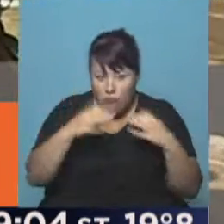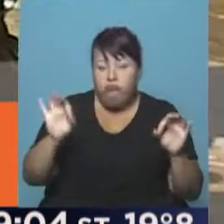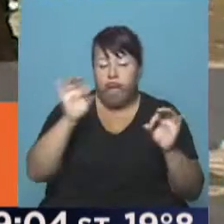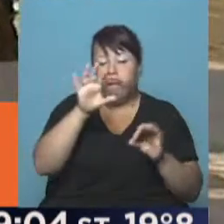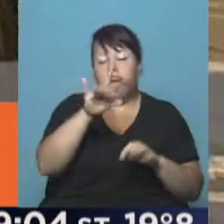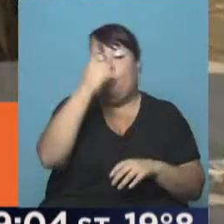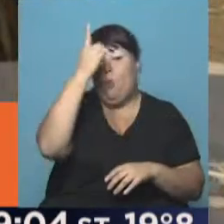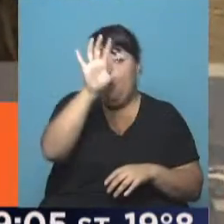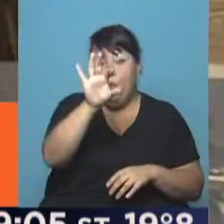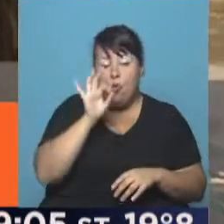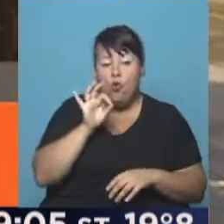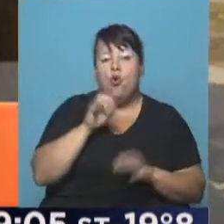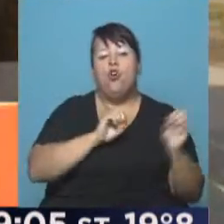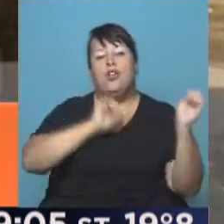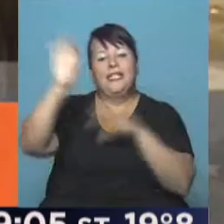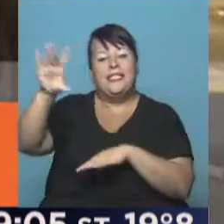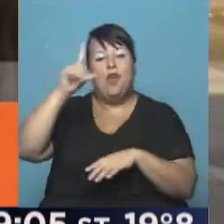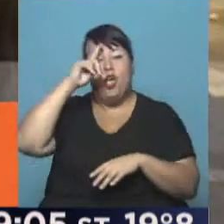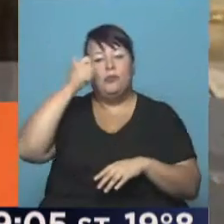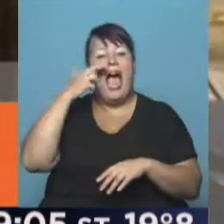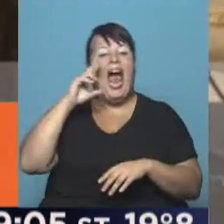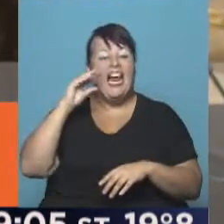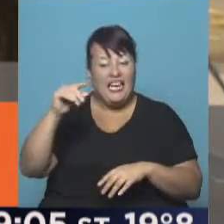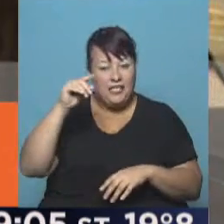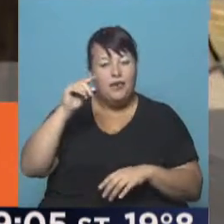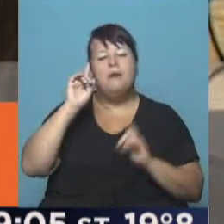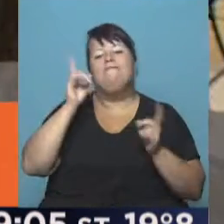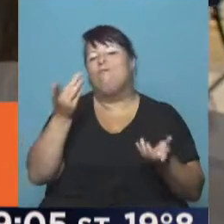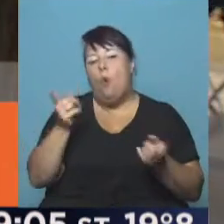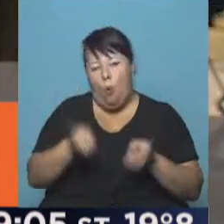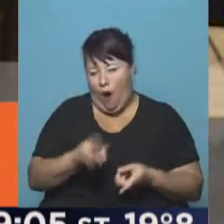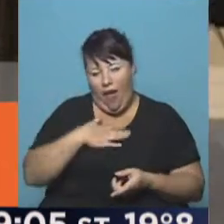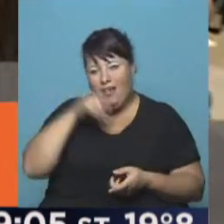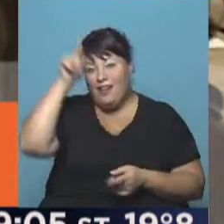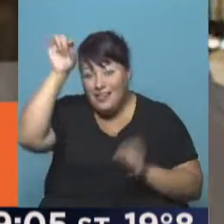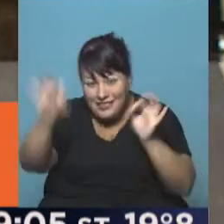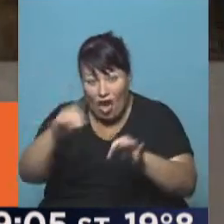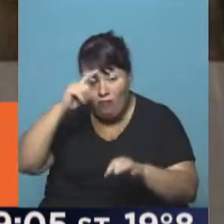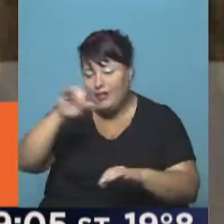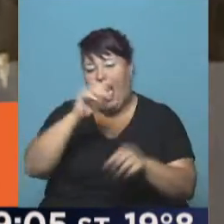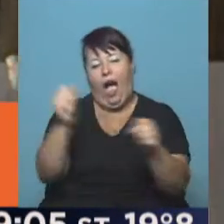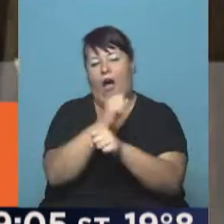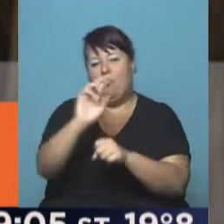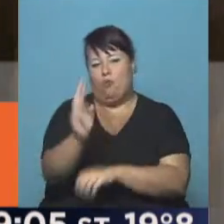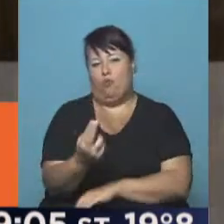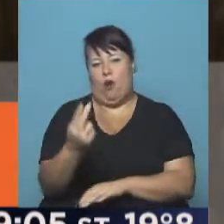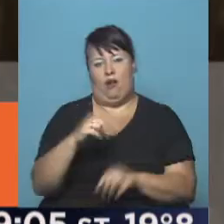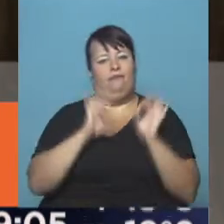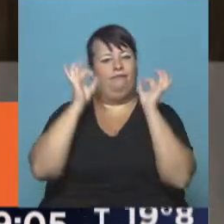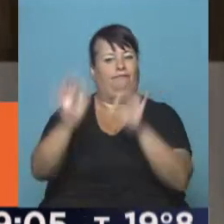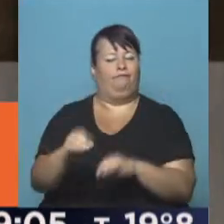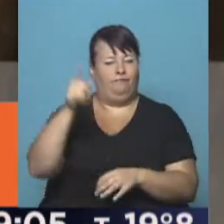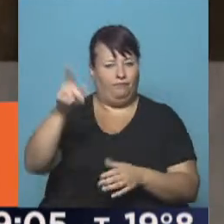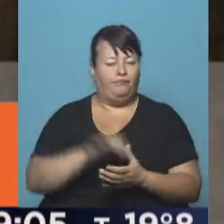en especial, que fue trasladado al hospital Argerich, pero lamentablemente se confirmó la muerte en el momento de